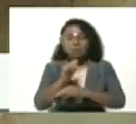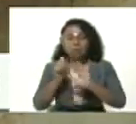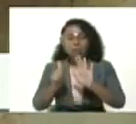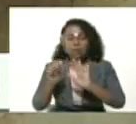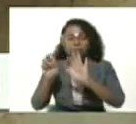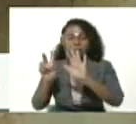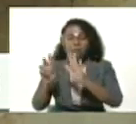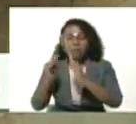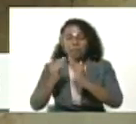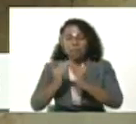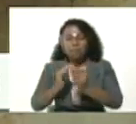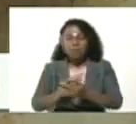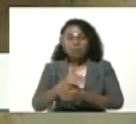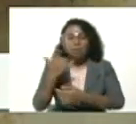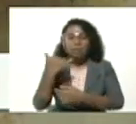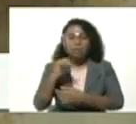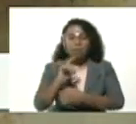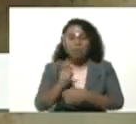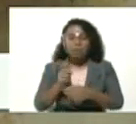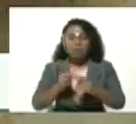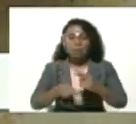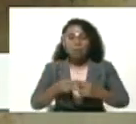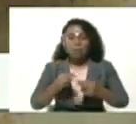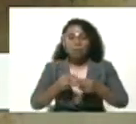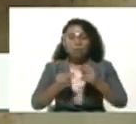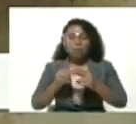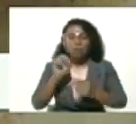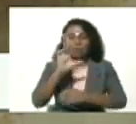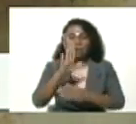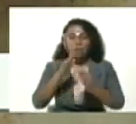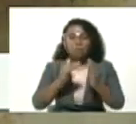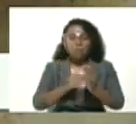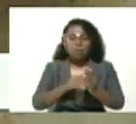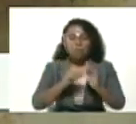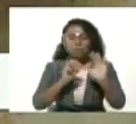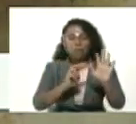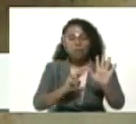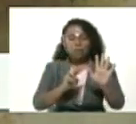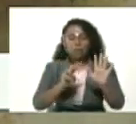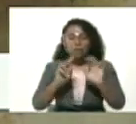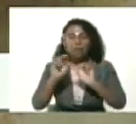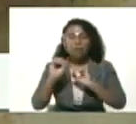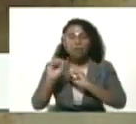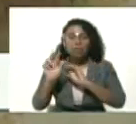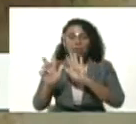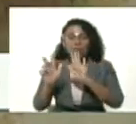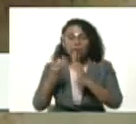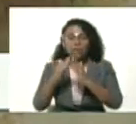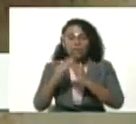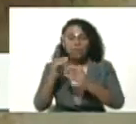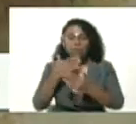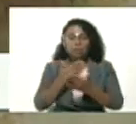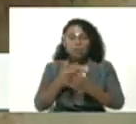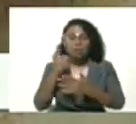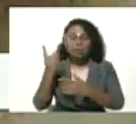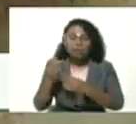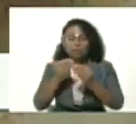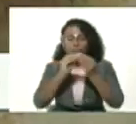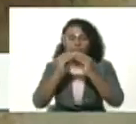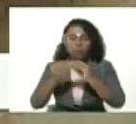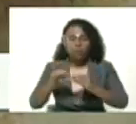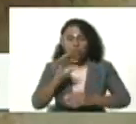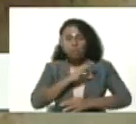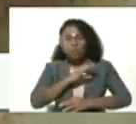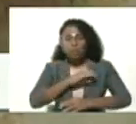121.367 viviendas y tiene en construcción 5.708 viviendas, gracias a ese entramado social